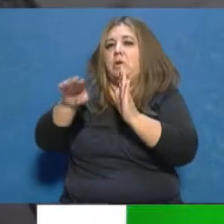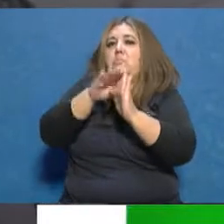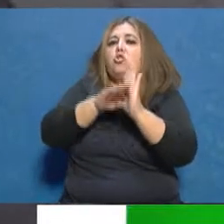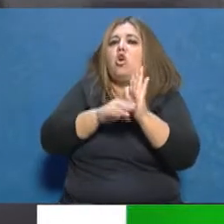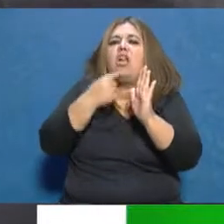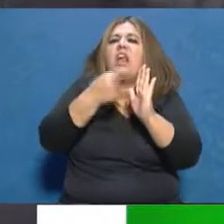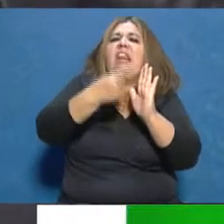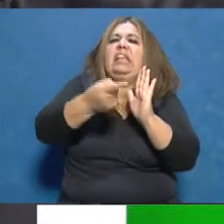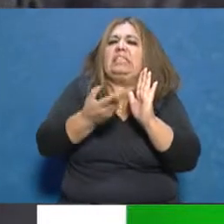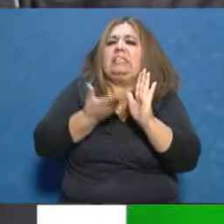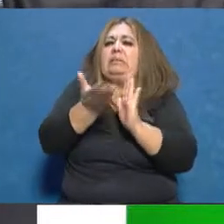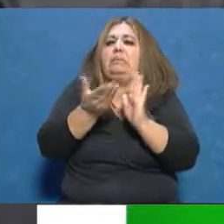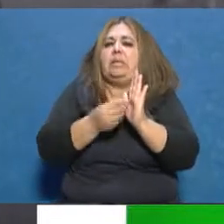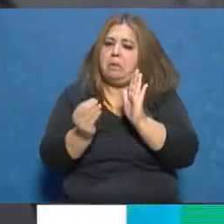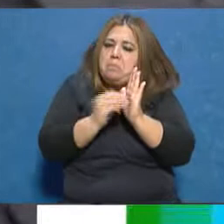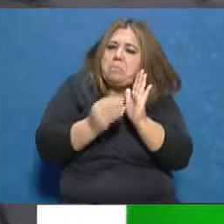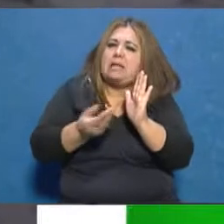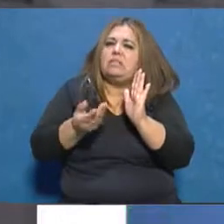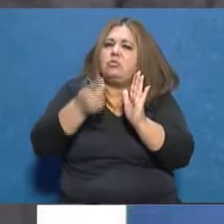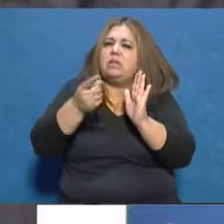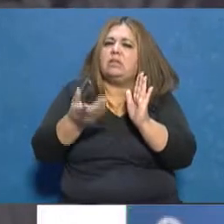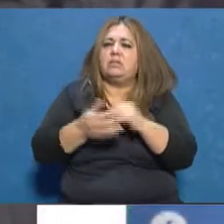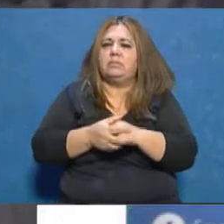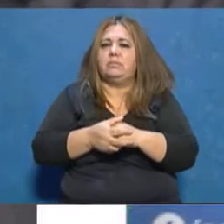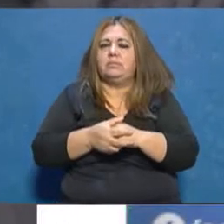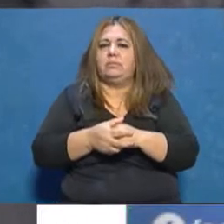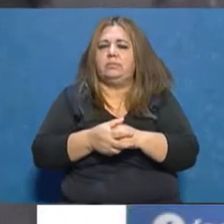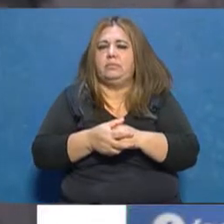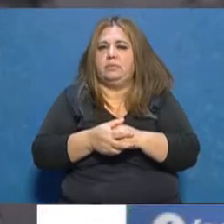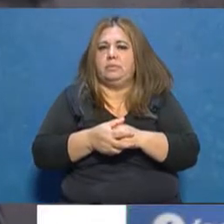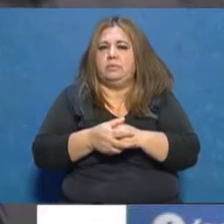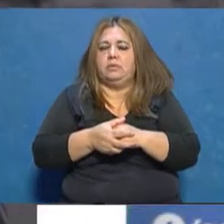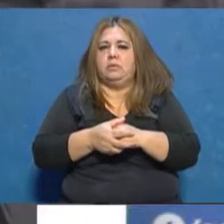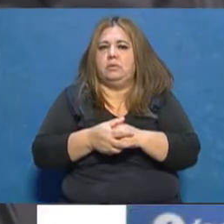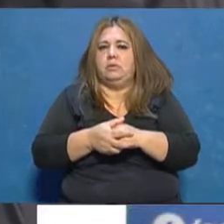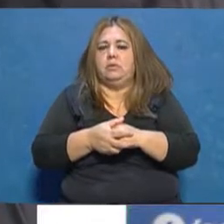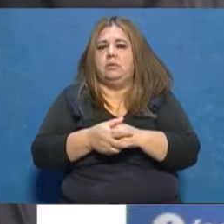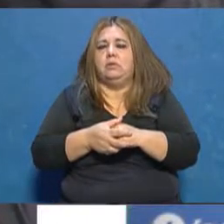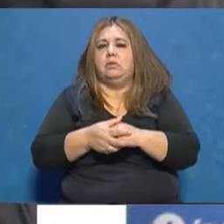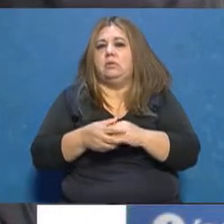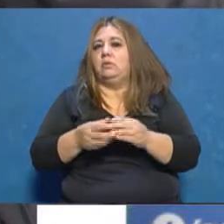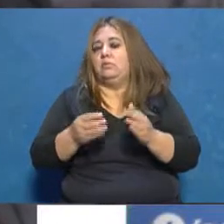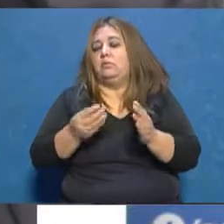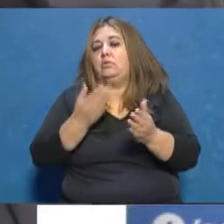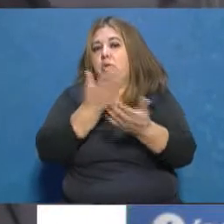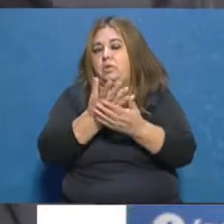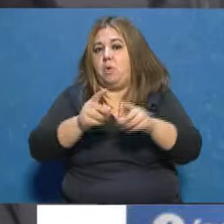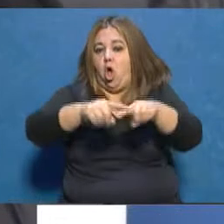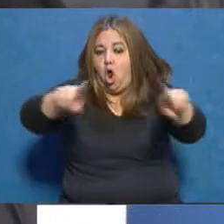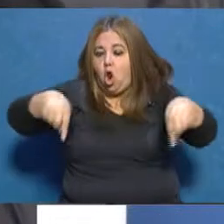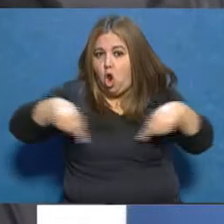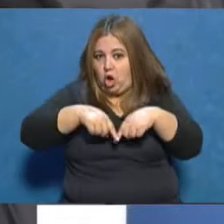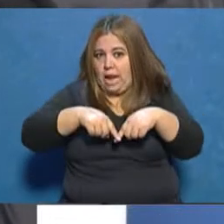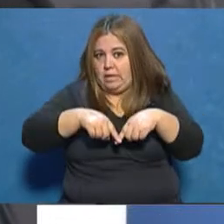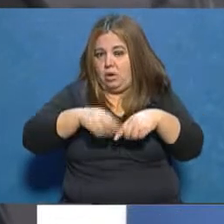mesas? ¿Qué agregaron, qué plantearon? Básicamente el 50% de nuestro local, las medidas de